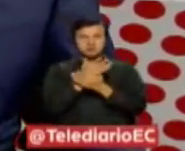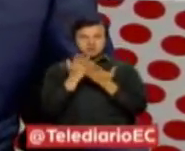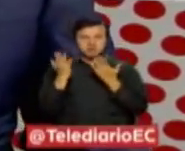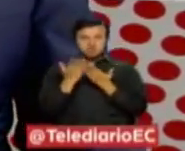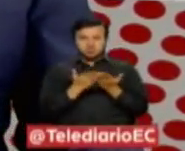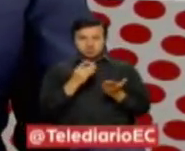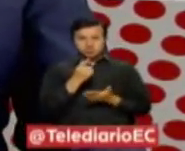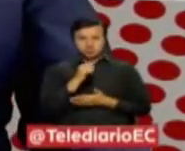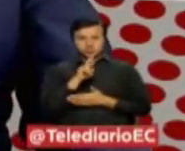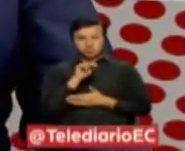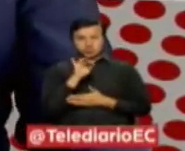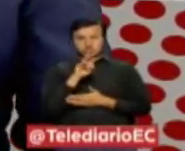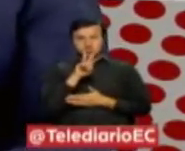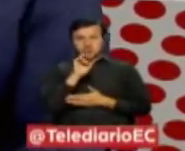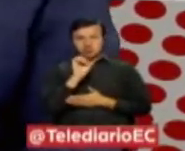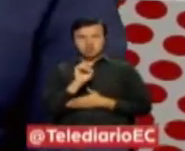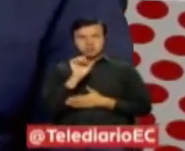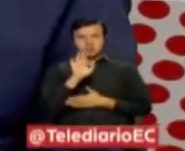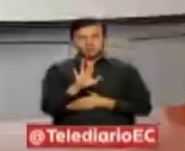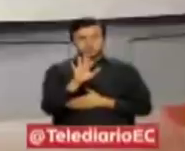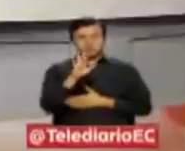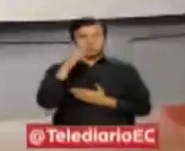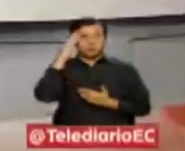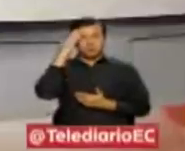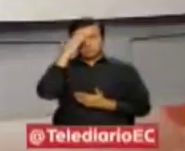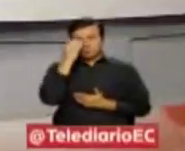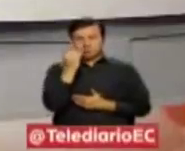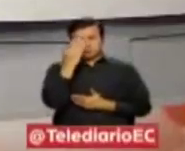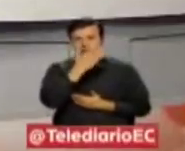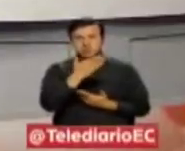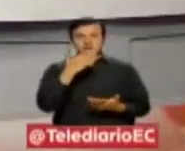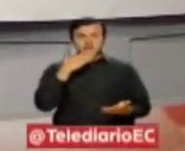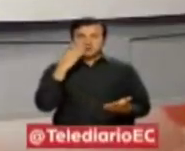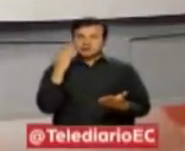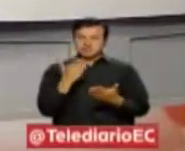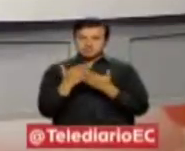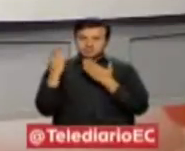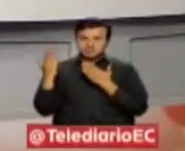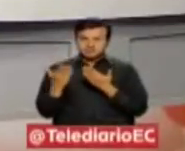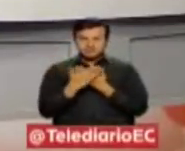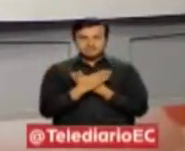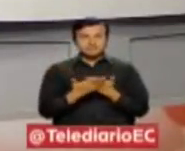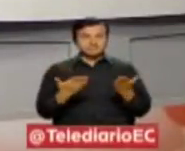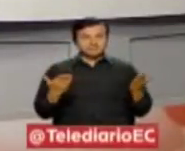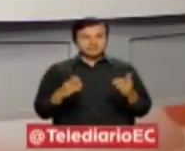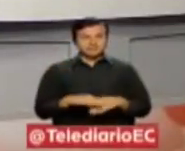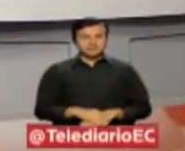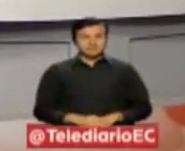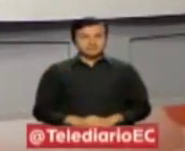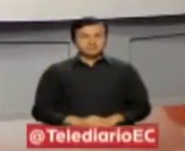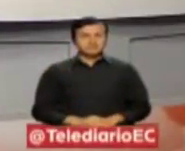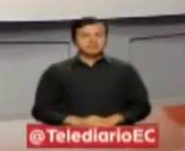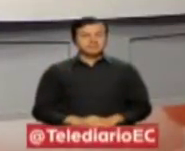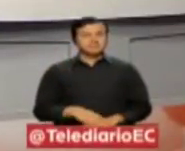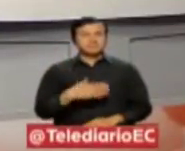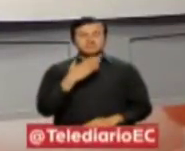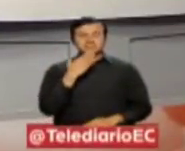nosotros Gustavo Isch, consultor político. Buenos días, gracias por aceptar esta invitación. ¿De qué hablamos